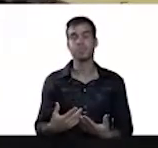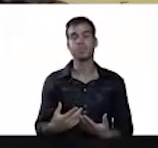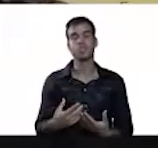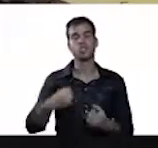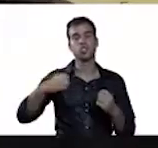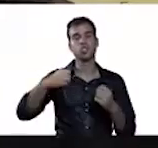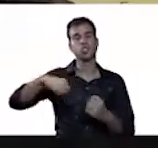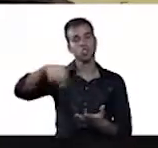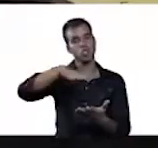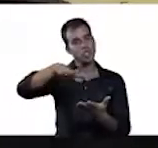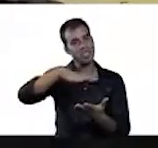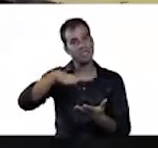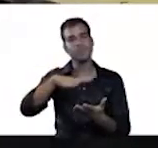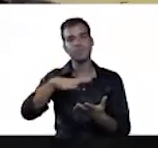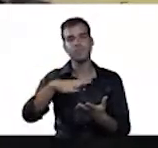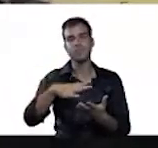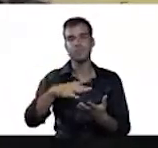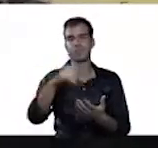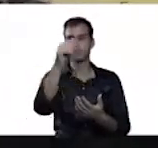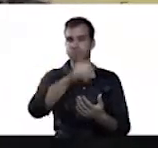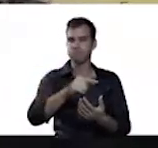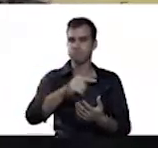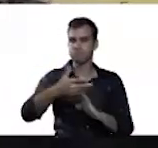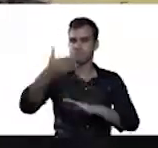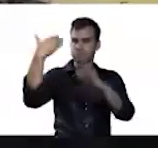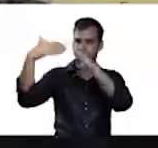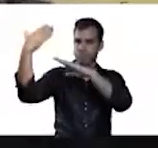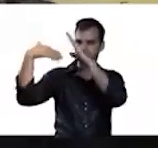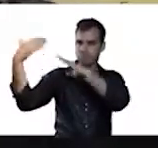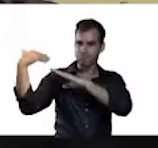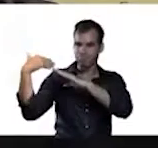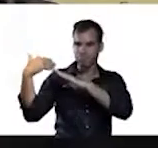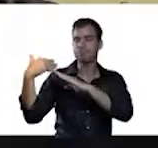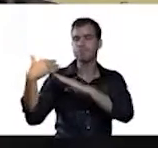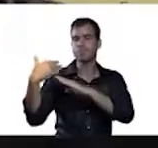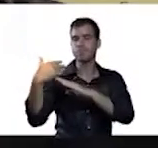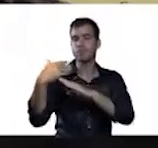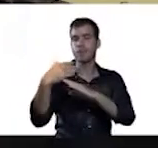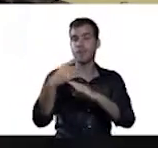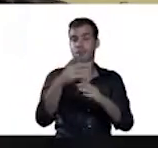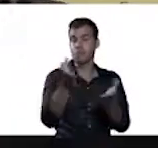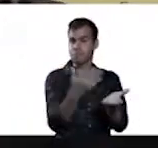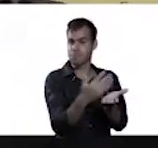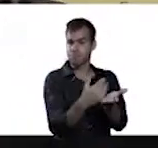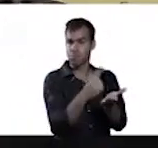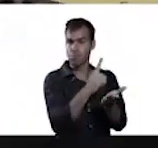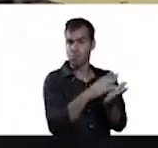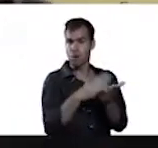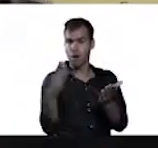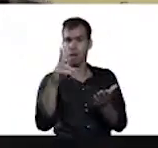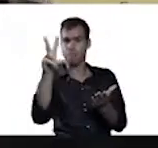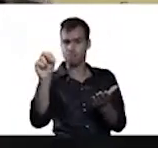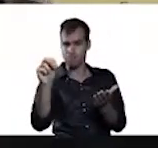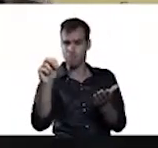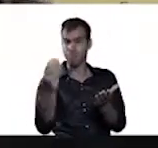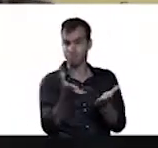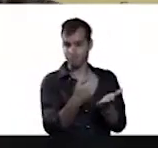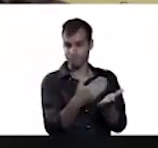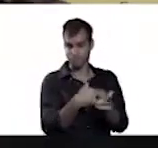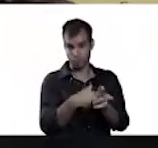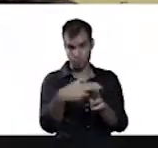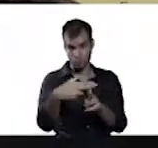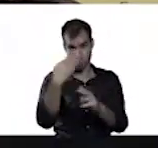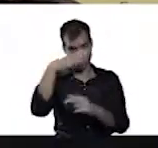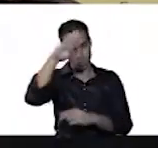Primero, la sociedad criolla desde el siglo XVI hasta el siglo XVIII, que se encuentra en la página 1 a